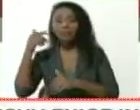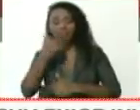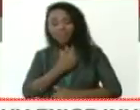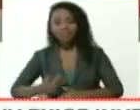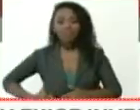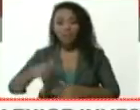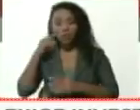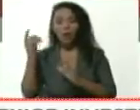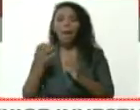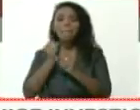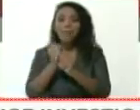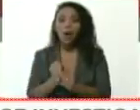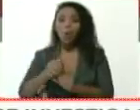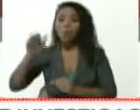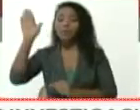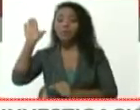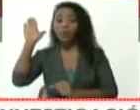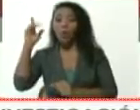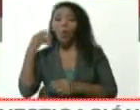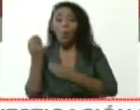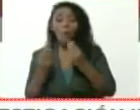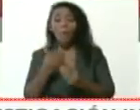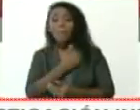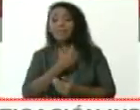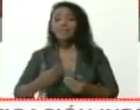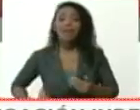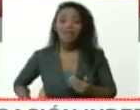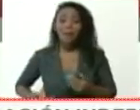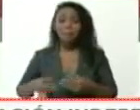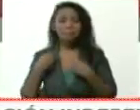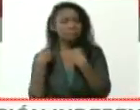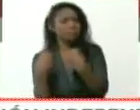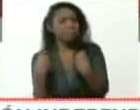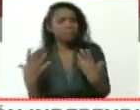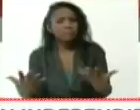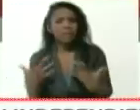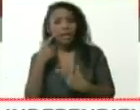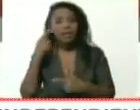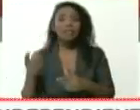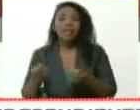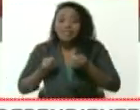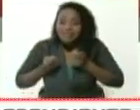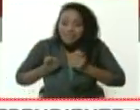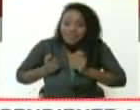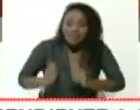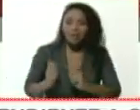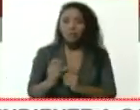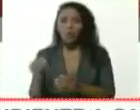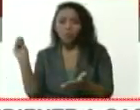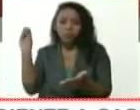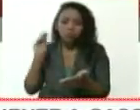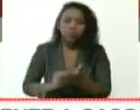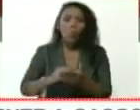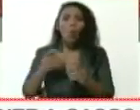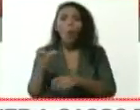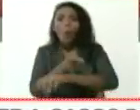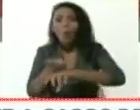la juramentación del presidente Maduro como presidente para tratar de imponer un gobierno